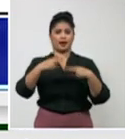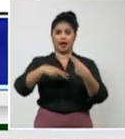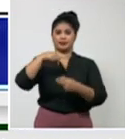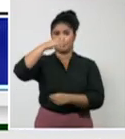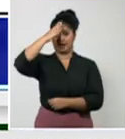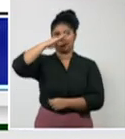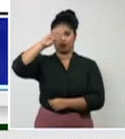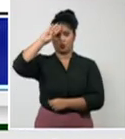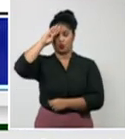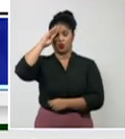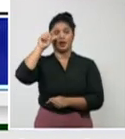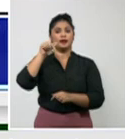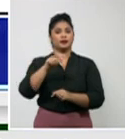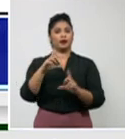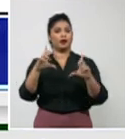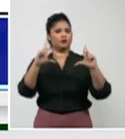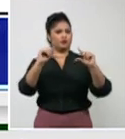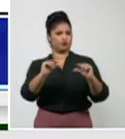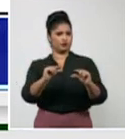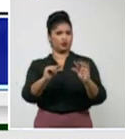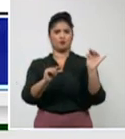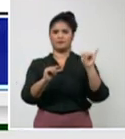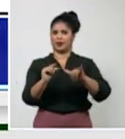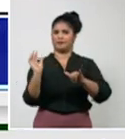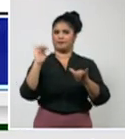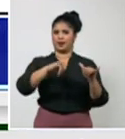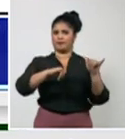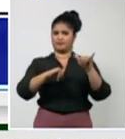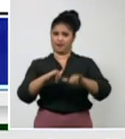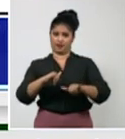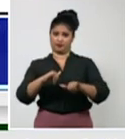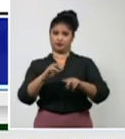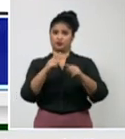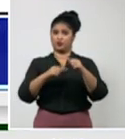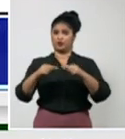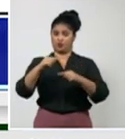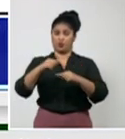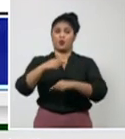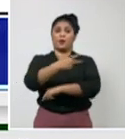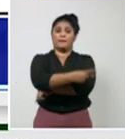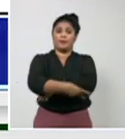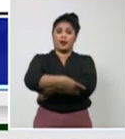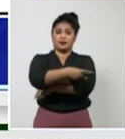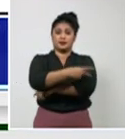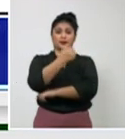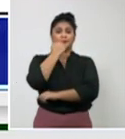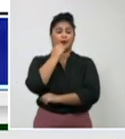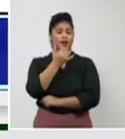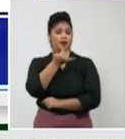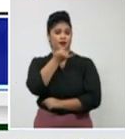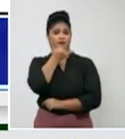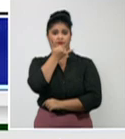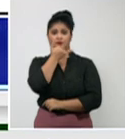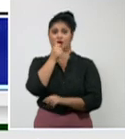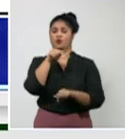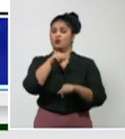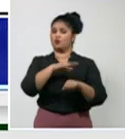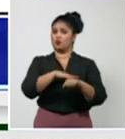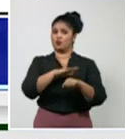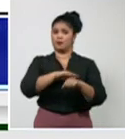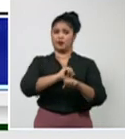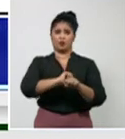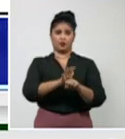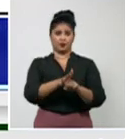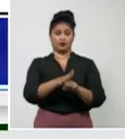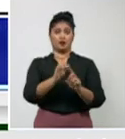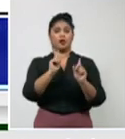de los casos importados. No obstante, como siempre decimos, en esos autóctonos que se diagnostican todos los